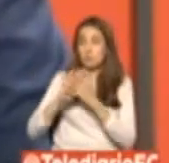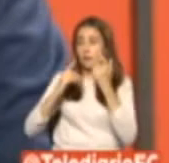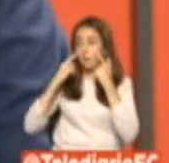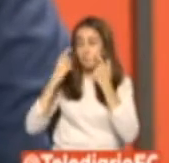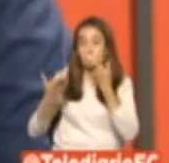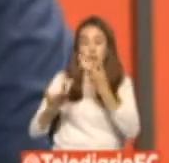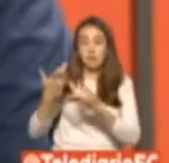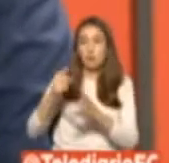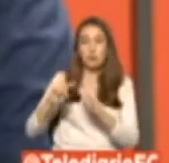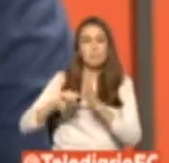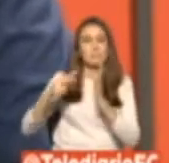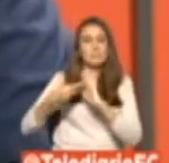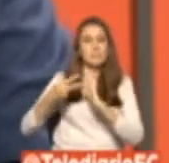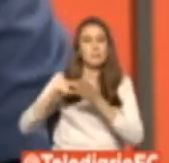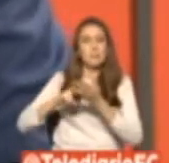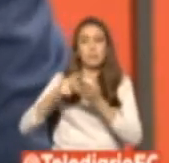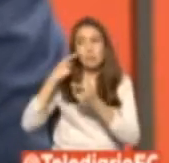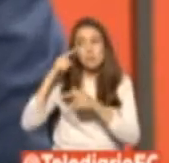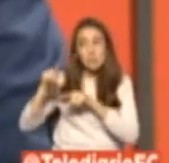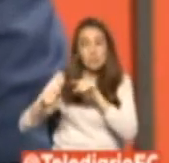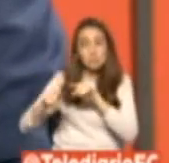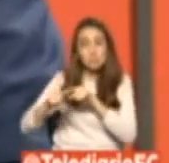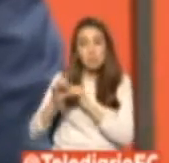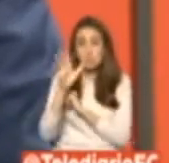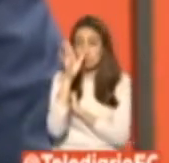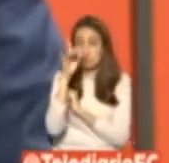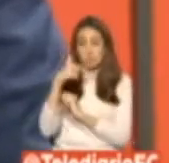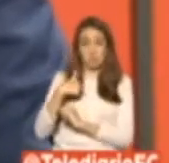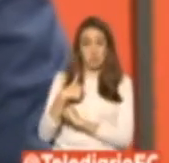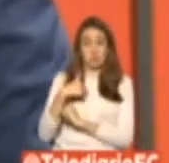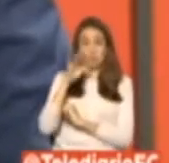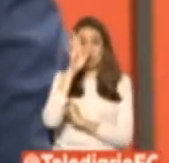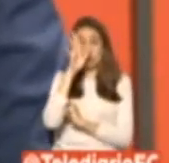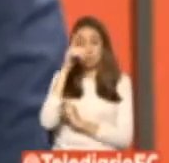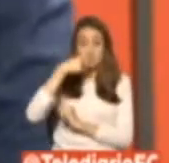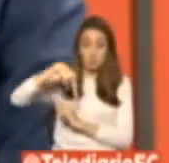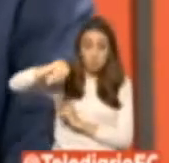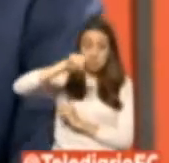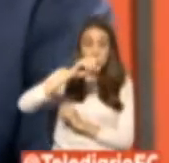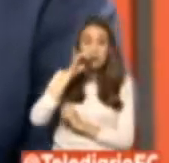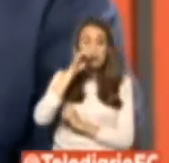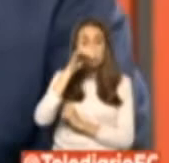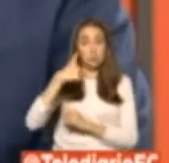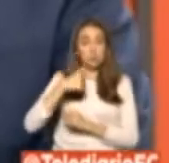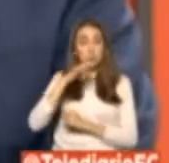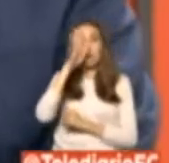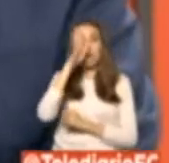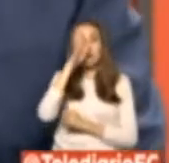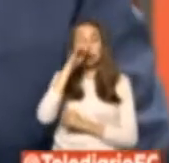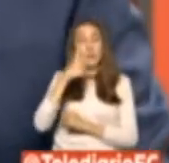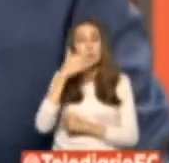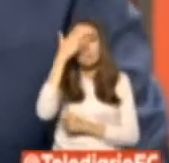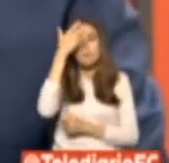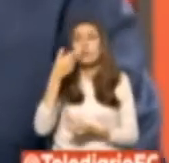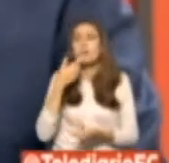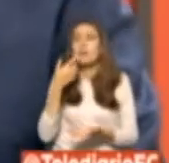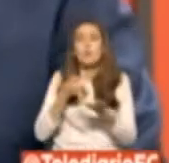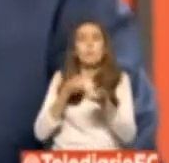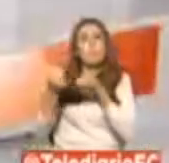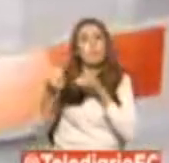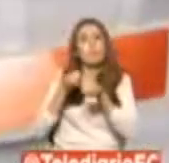hoy y de que esto puede ocurrir hasta este momento otra vez. ¿Cómo ahorita y en dónde están